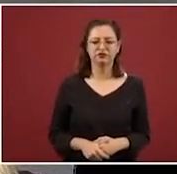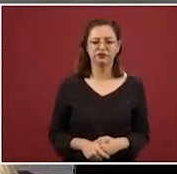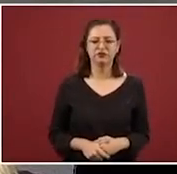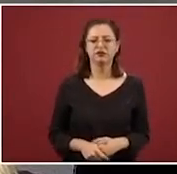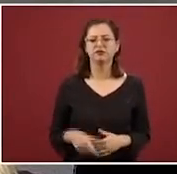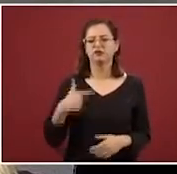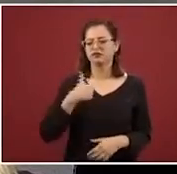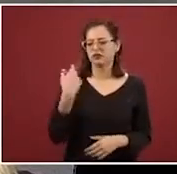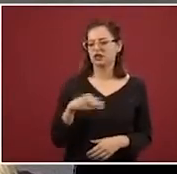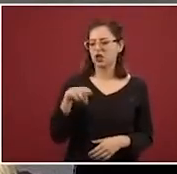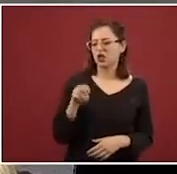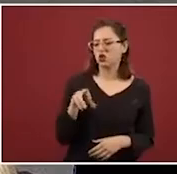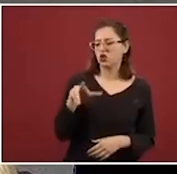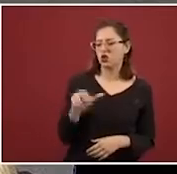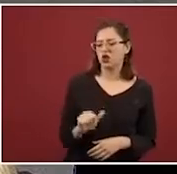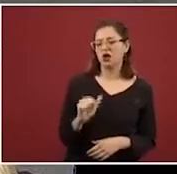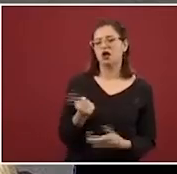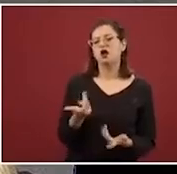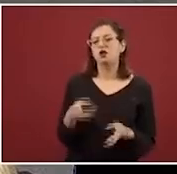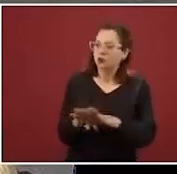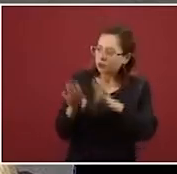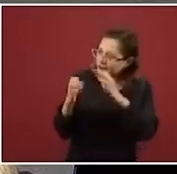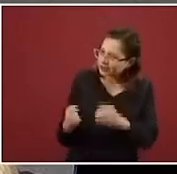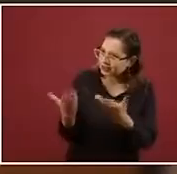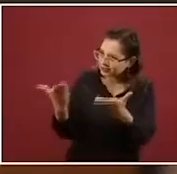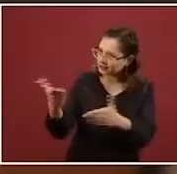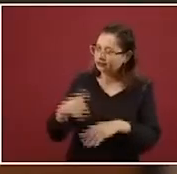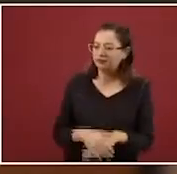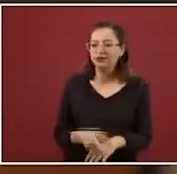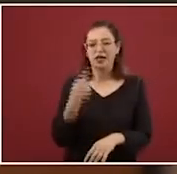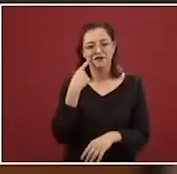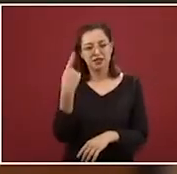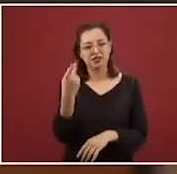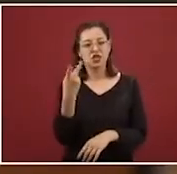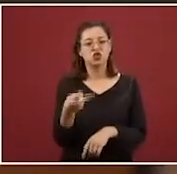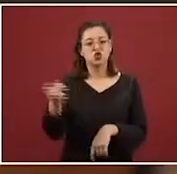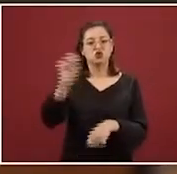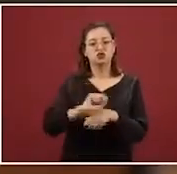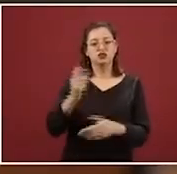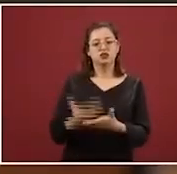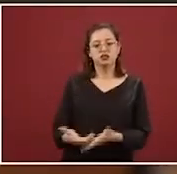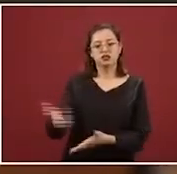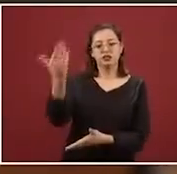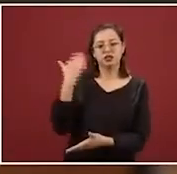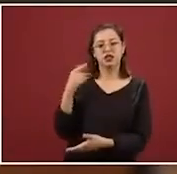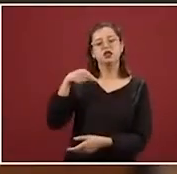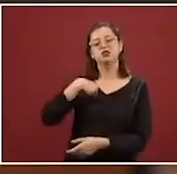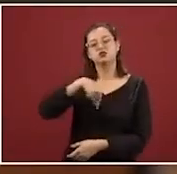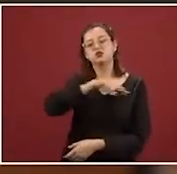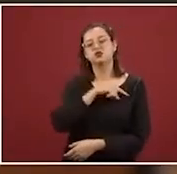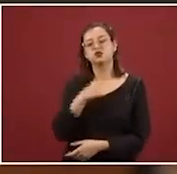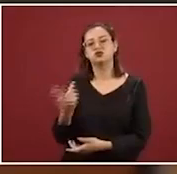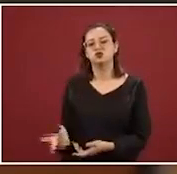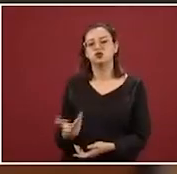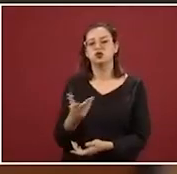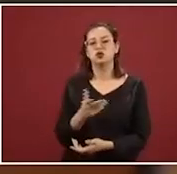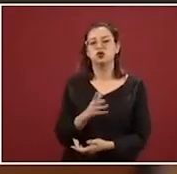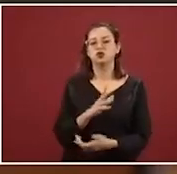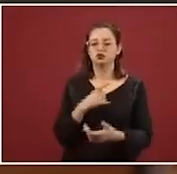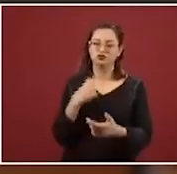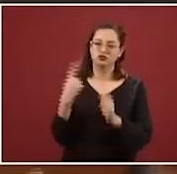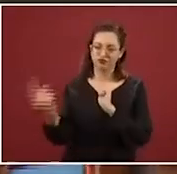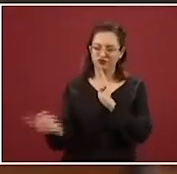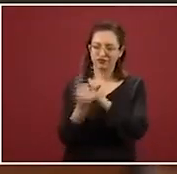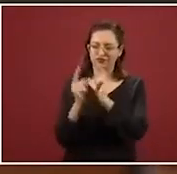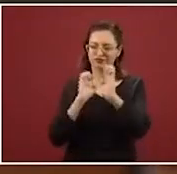Lourdes Piña Soria, ¿cómo está, procurador? Hace dos semanas fuimos de Abarlovento Informa contra Viento y Marea a